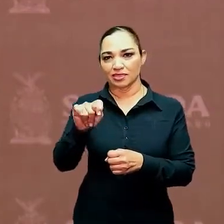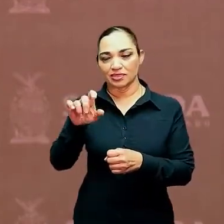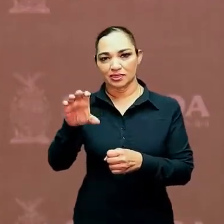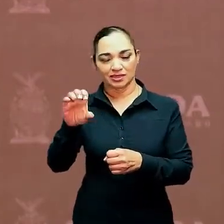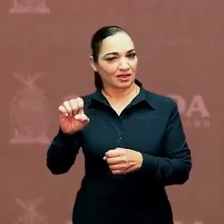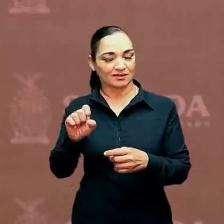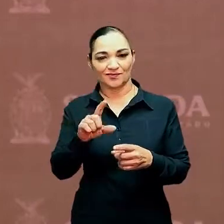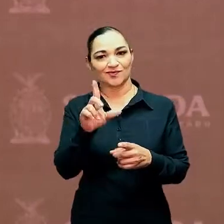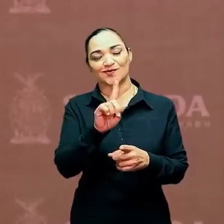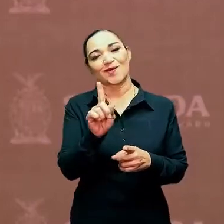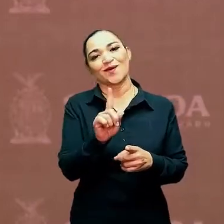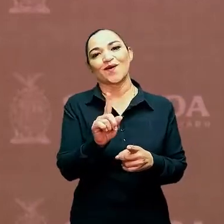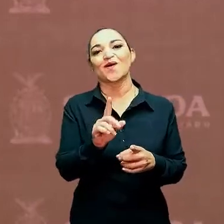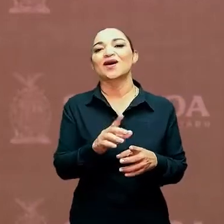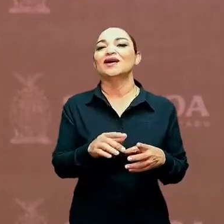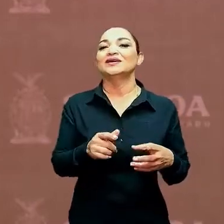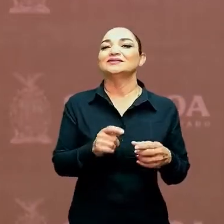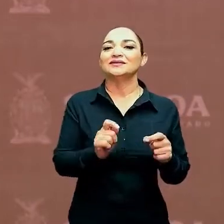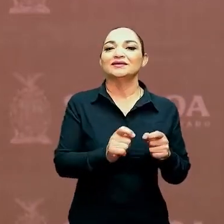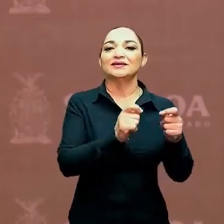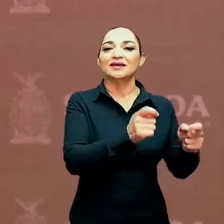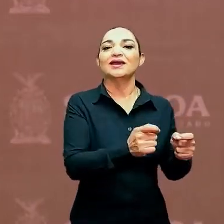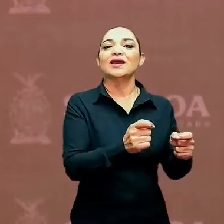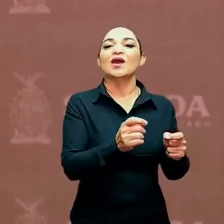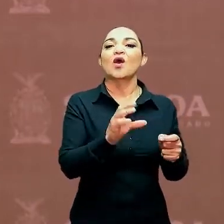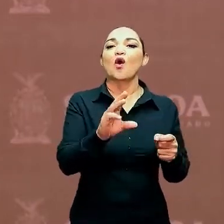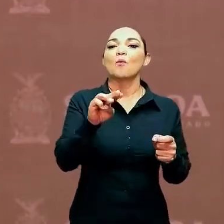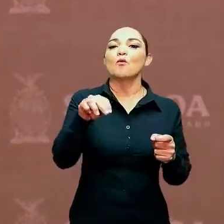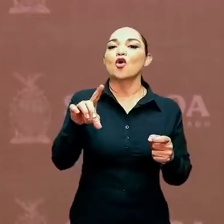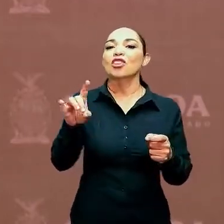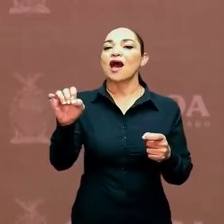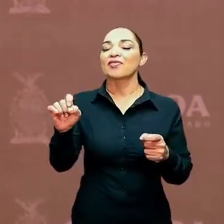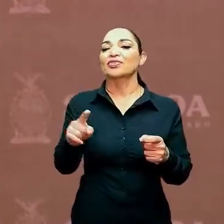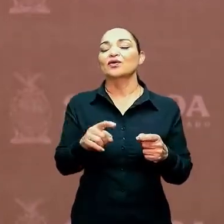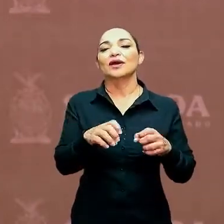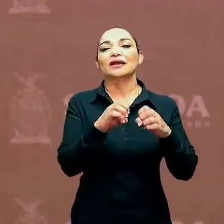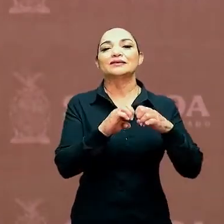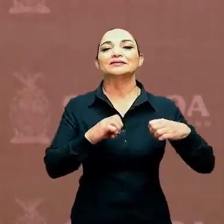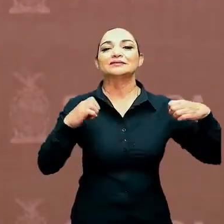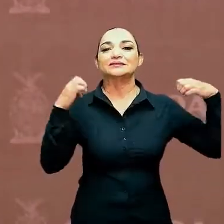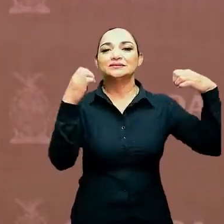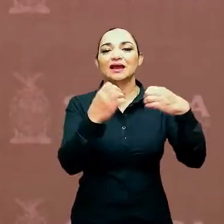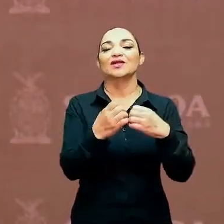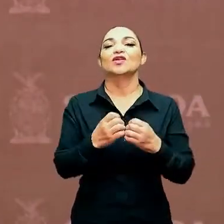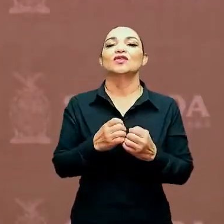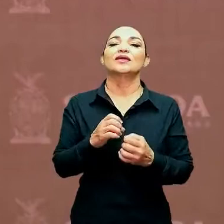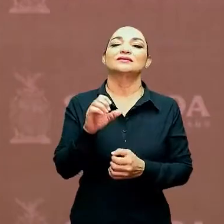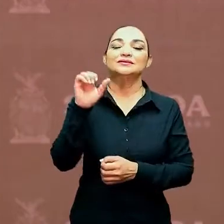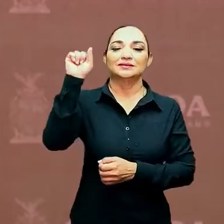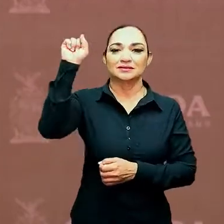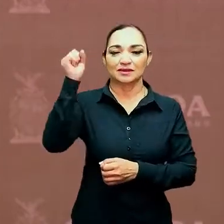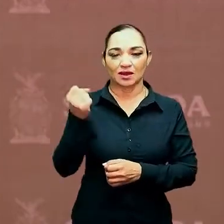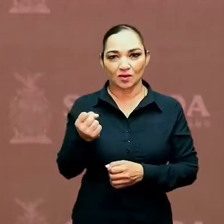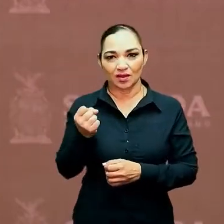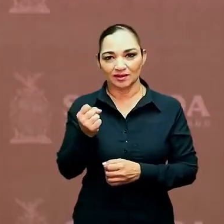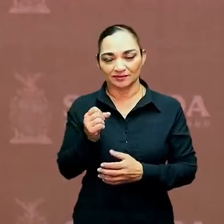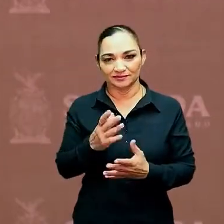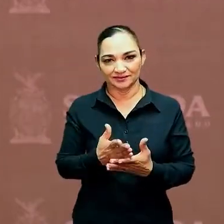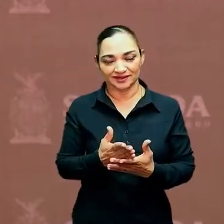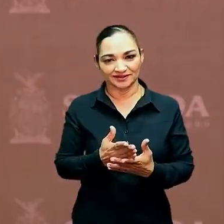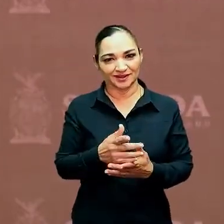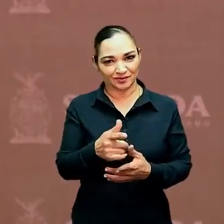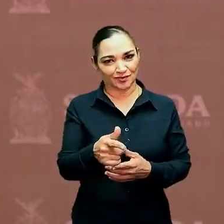comodato. No sé cómo se llaman, estadios de Sinaloa. Bueno, muy bien, no me quites la palabra porque eres muy